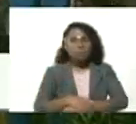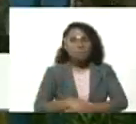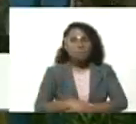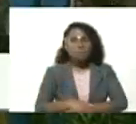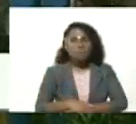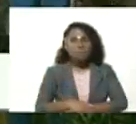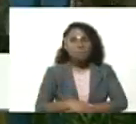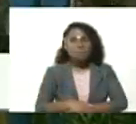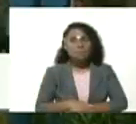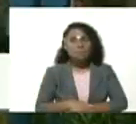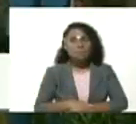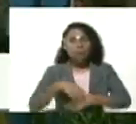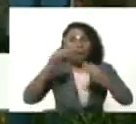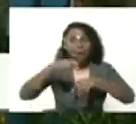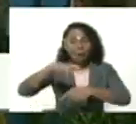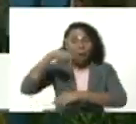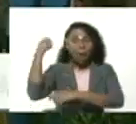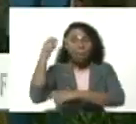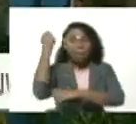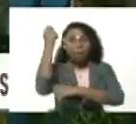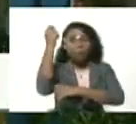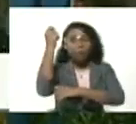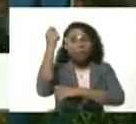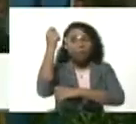Aló, aquí en Apure